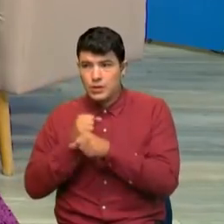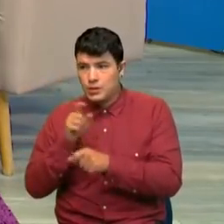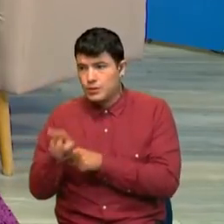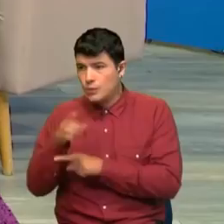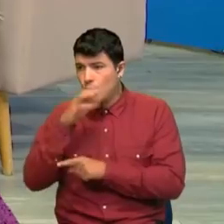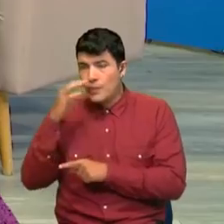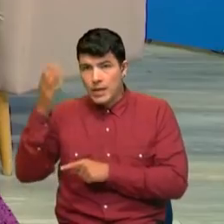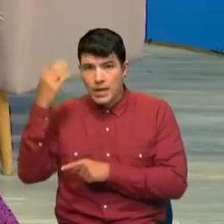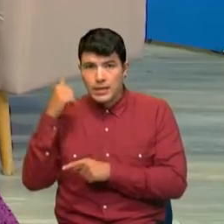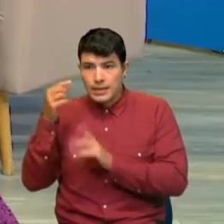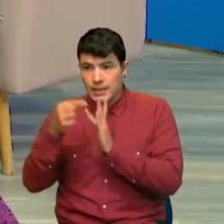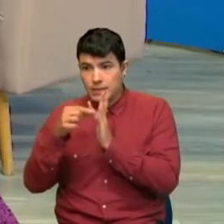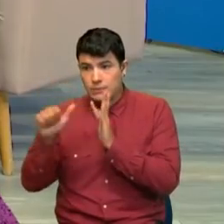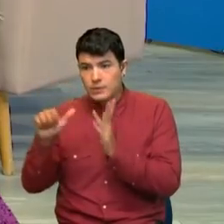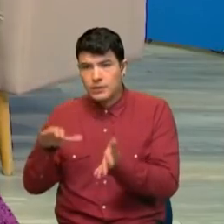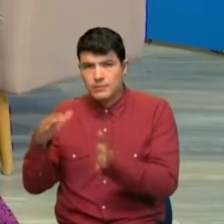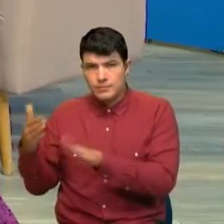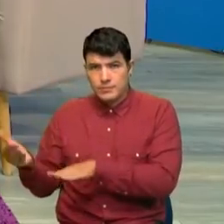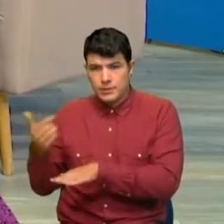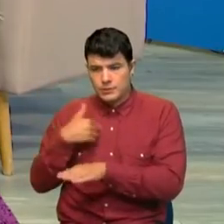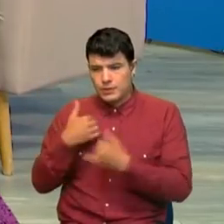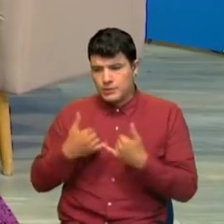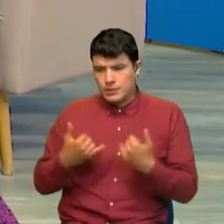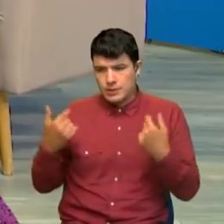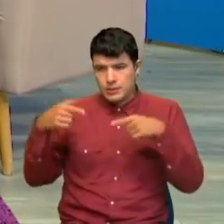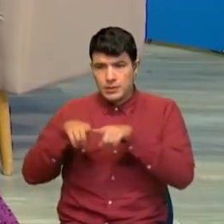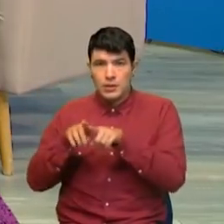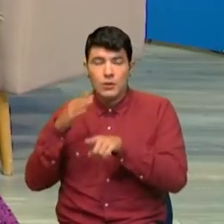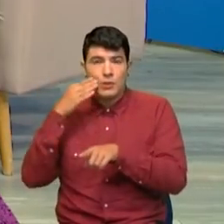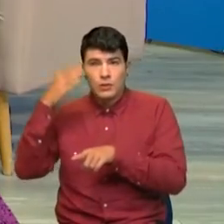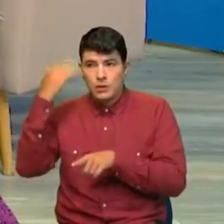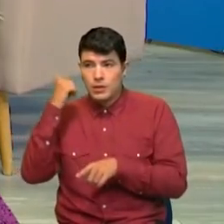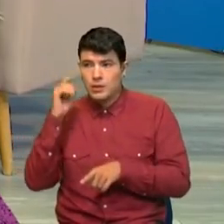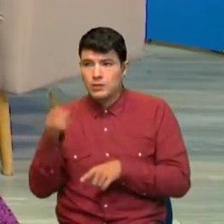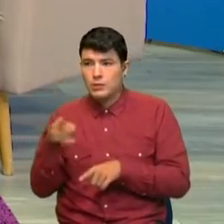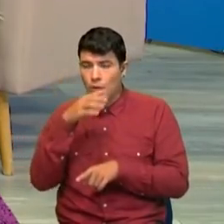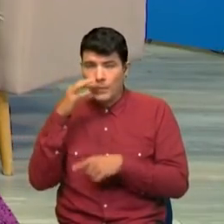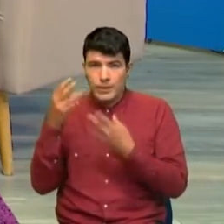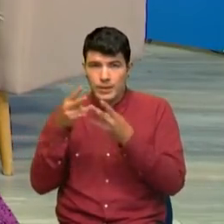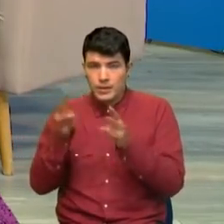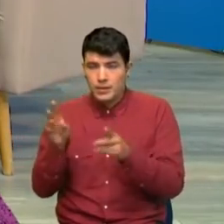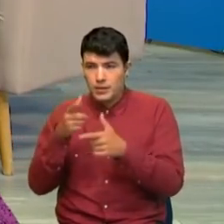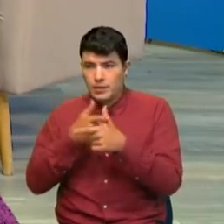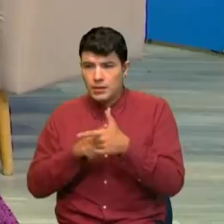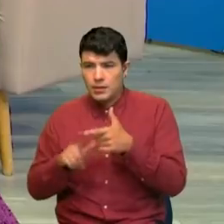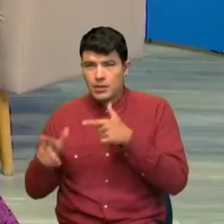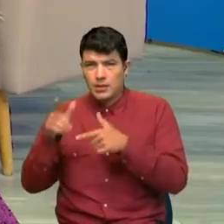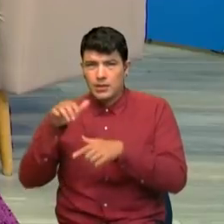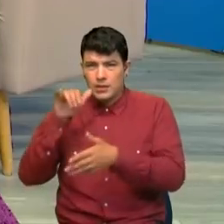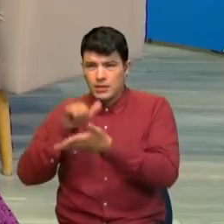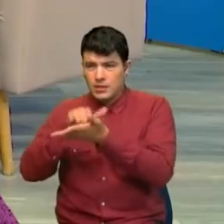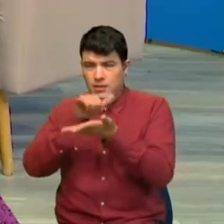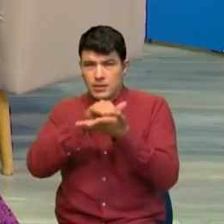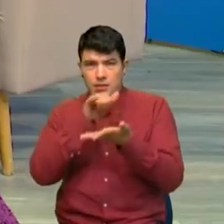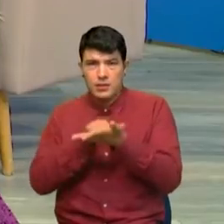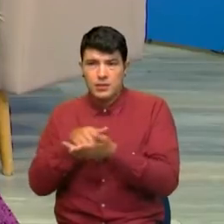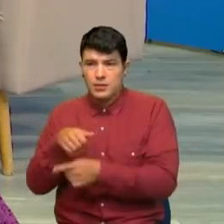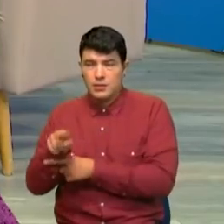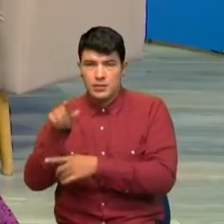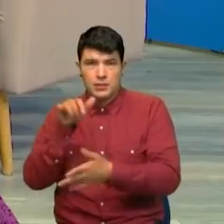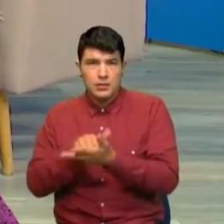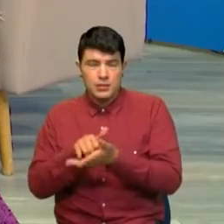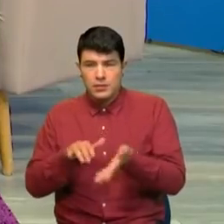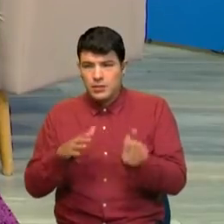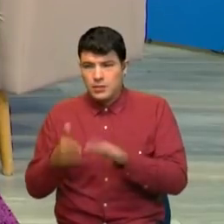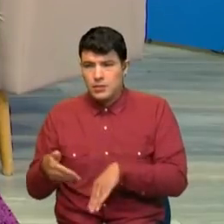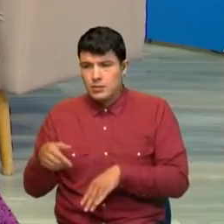viudo. En el momento en que la esposa de él falleció, él le repartió los bienes por parte de la señora que